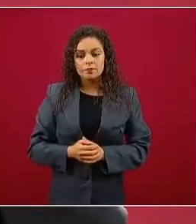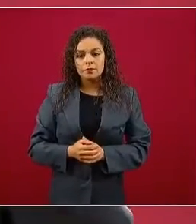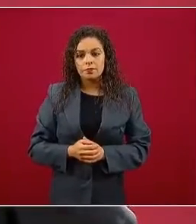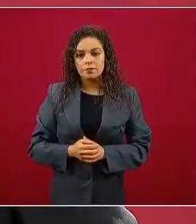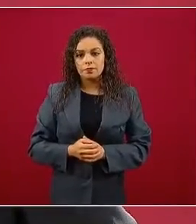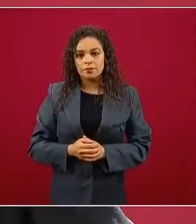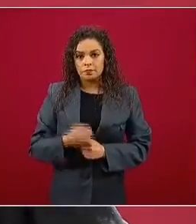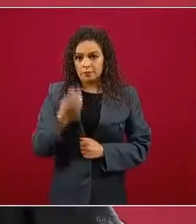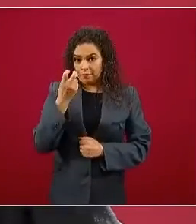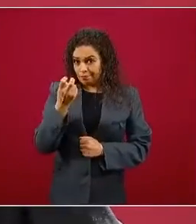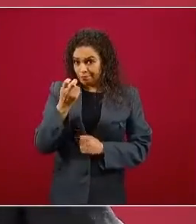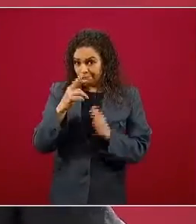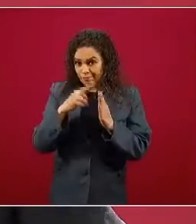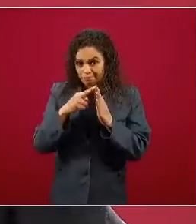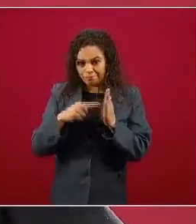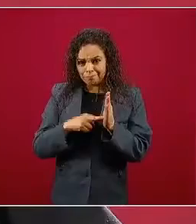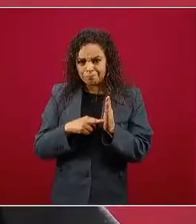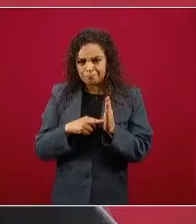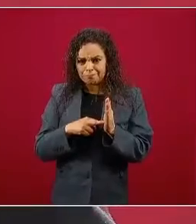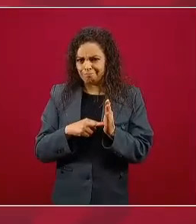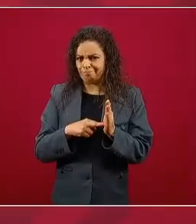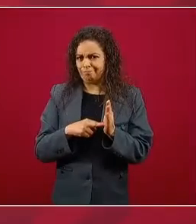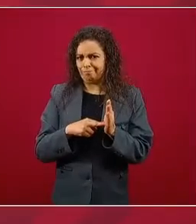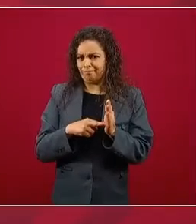Reforma estructural en España,